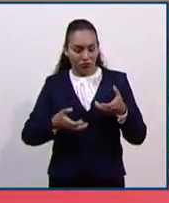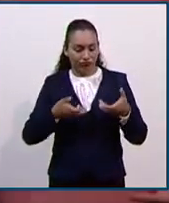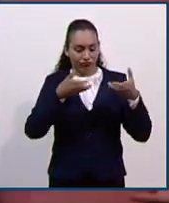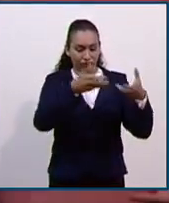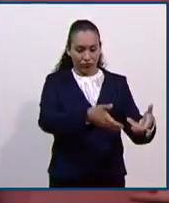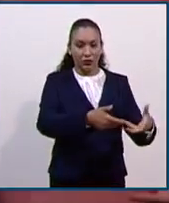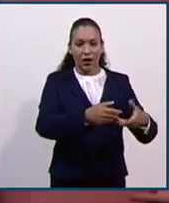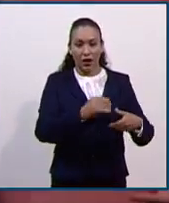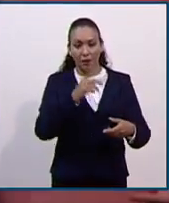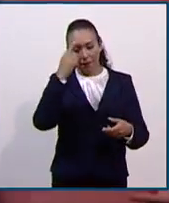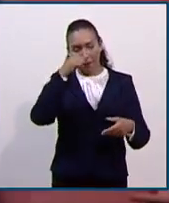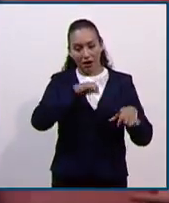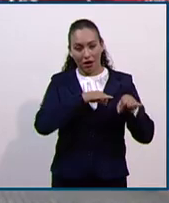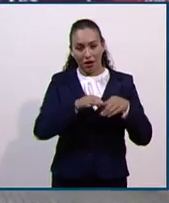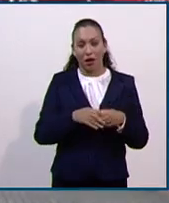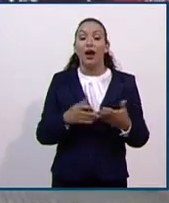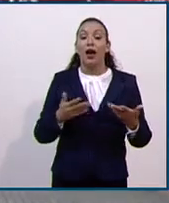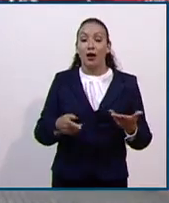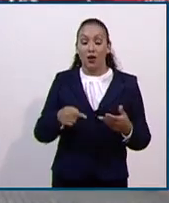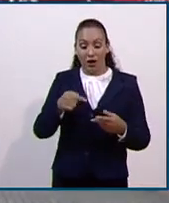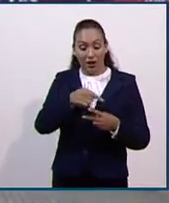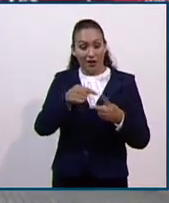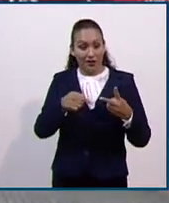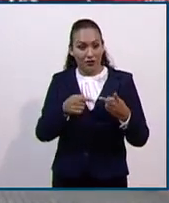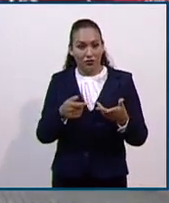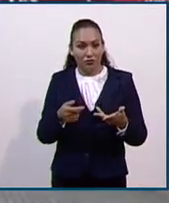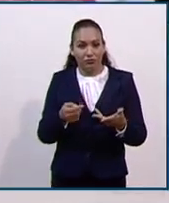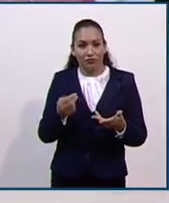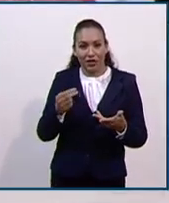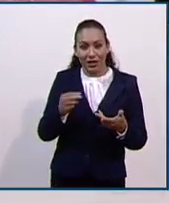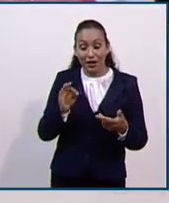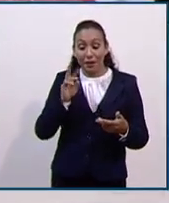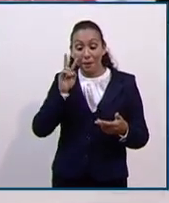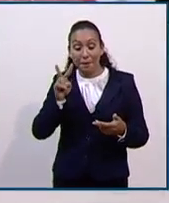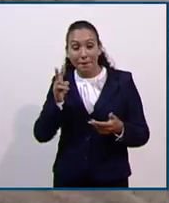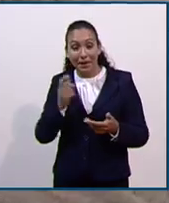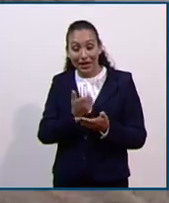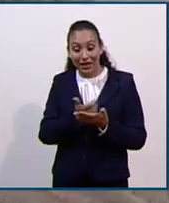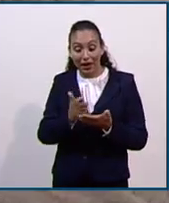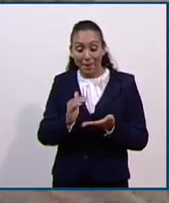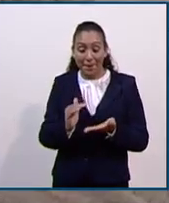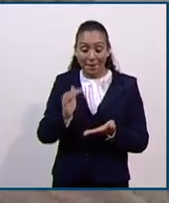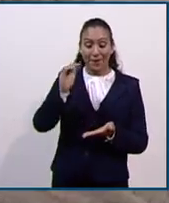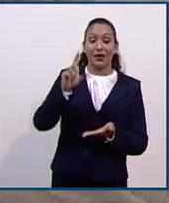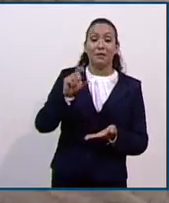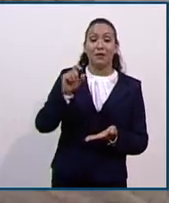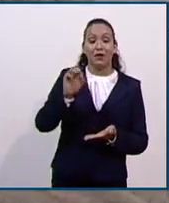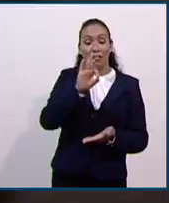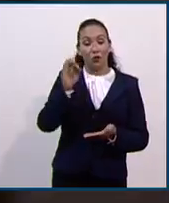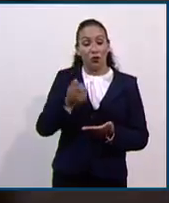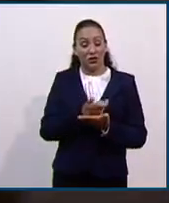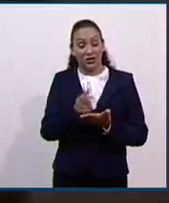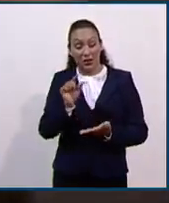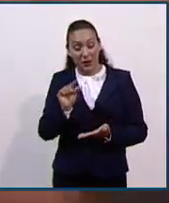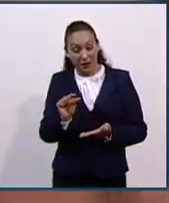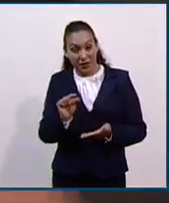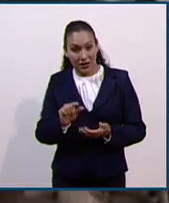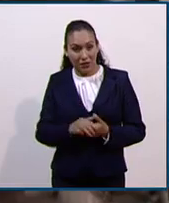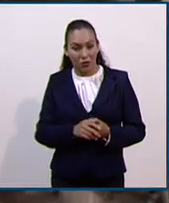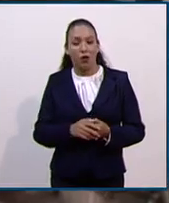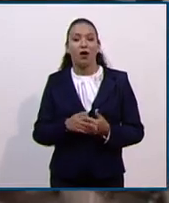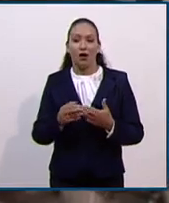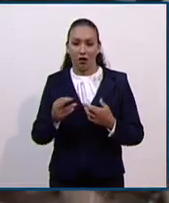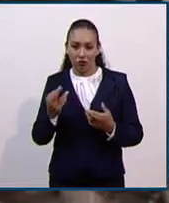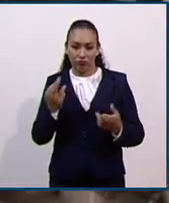las contraprestaciones por estos dos conceptos sean mayores al 20% del salario mínimo general diario en la Ciudad